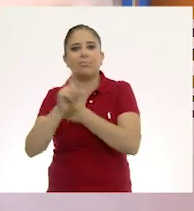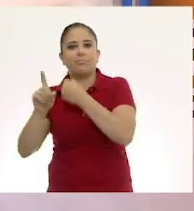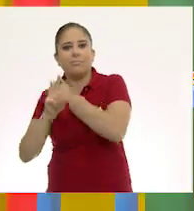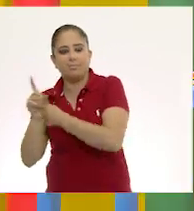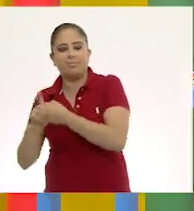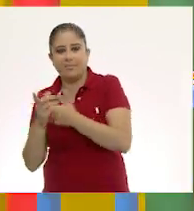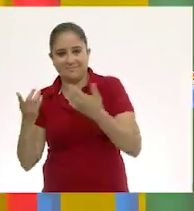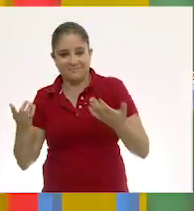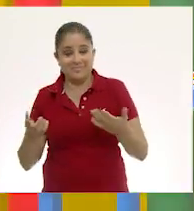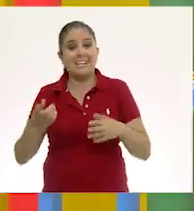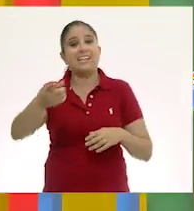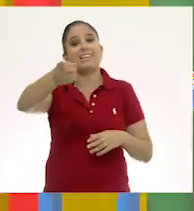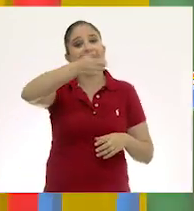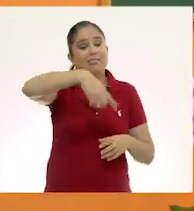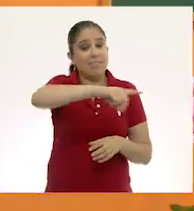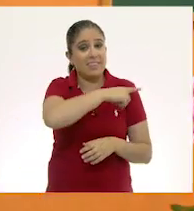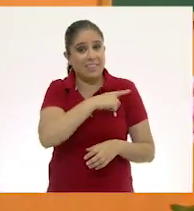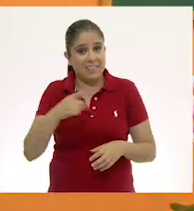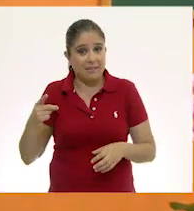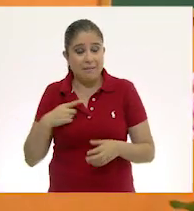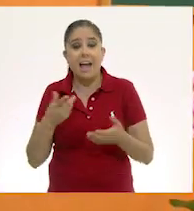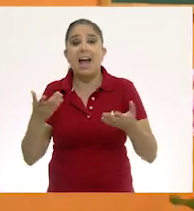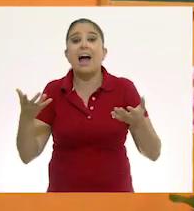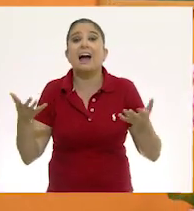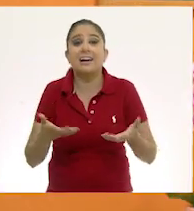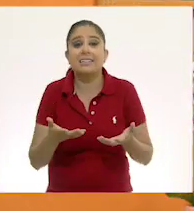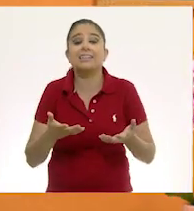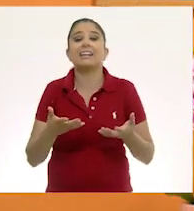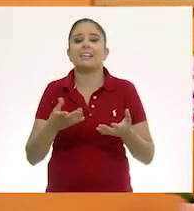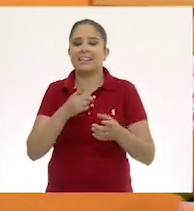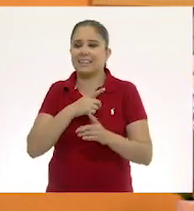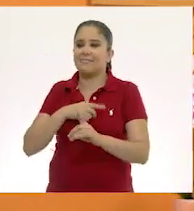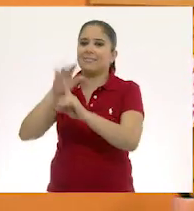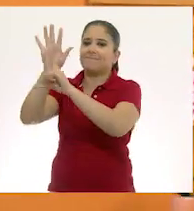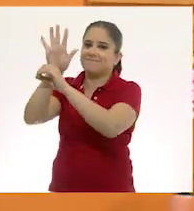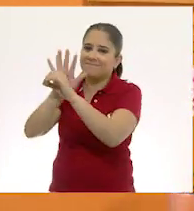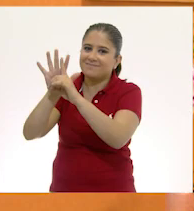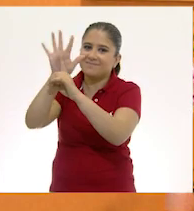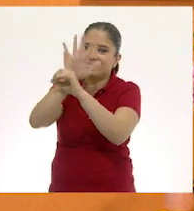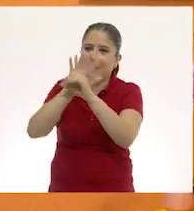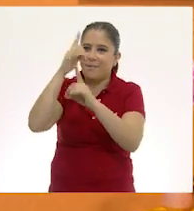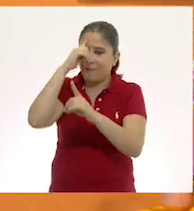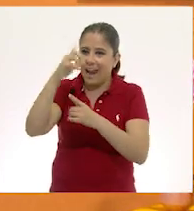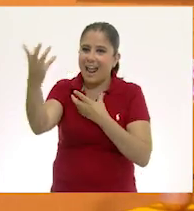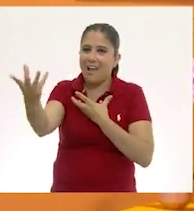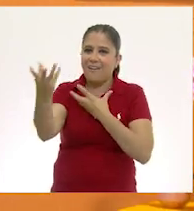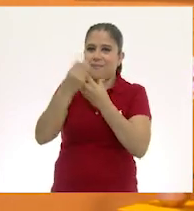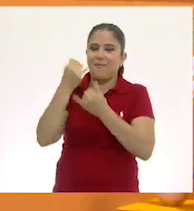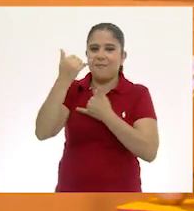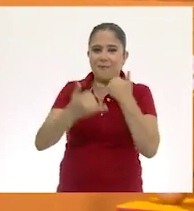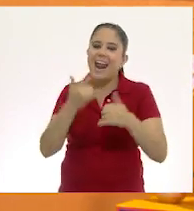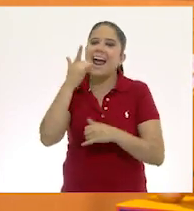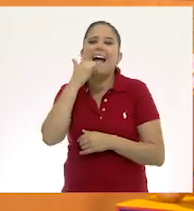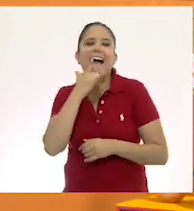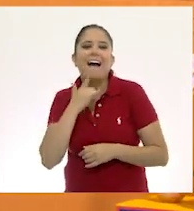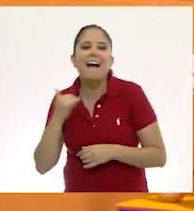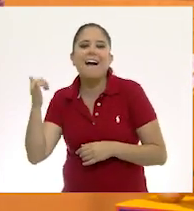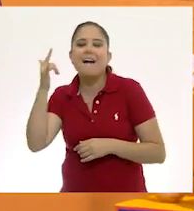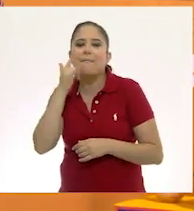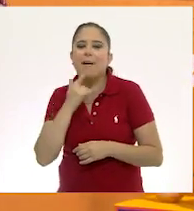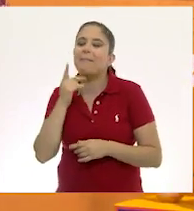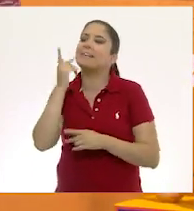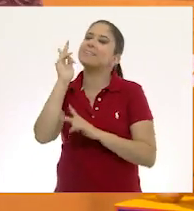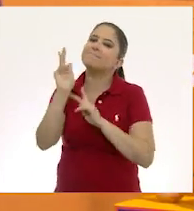Por eso debemos hacerlo convenciendo a los participantes de forma amable y utilizando las